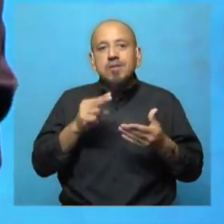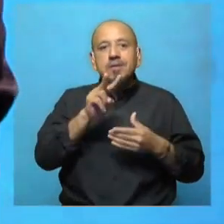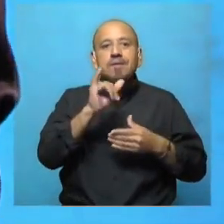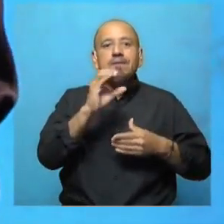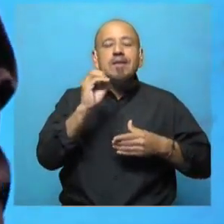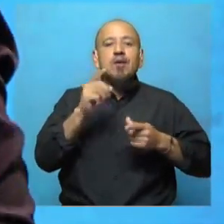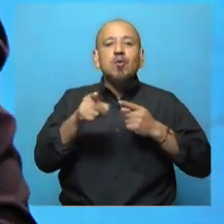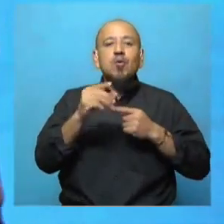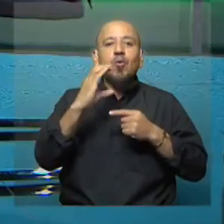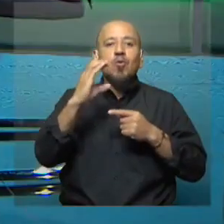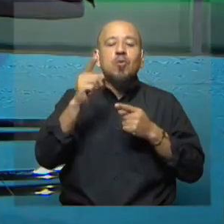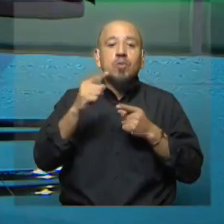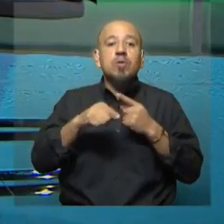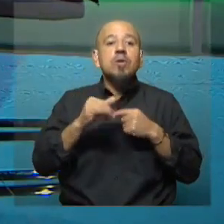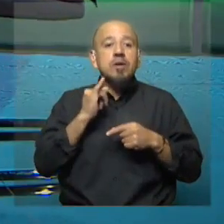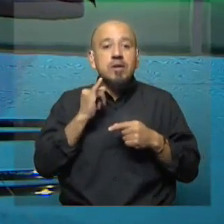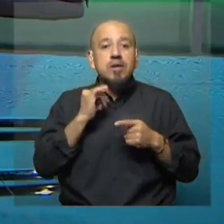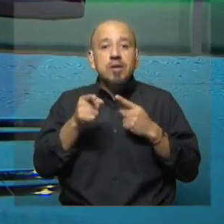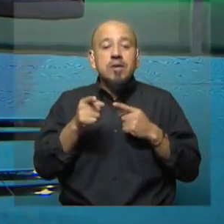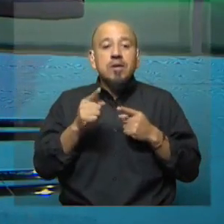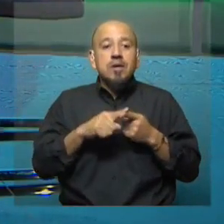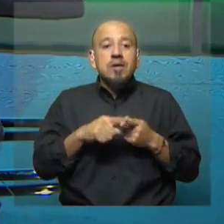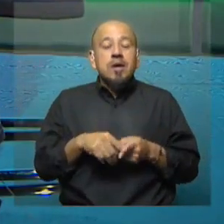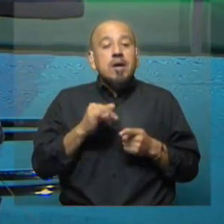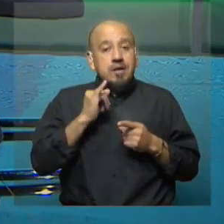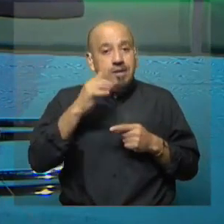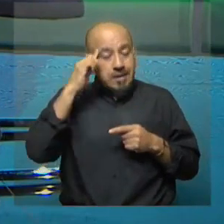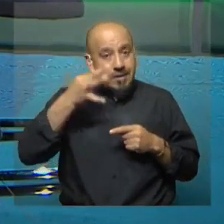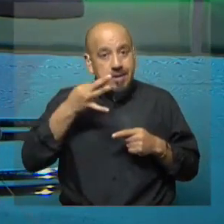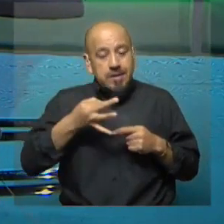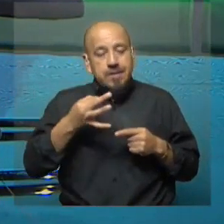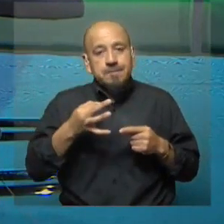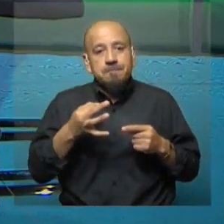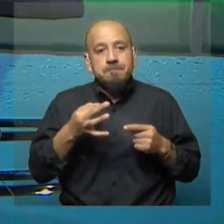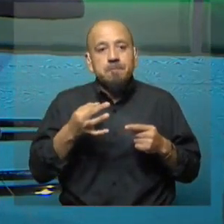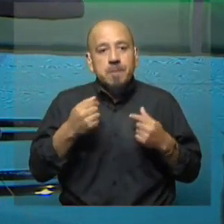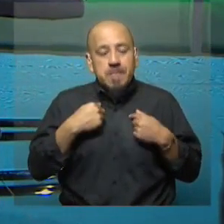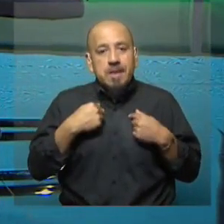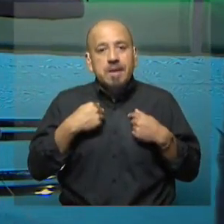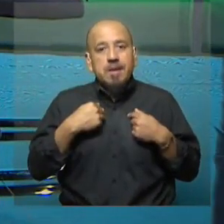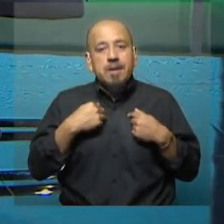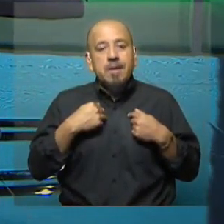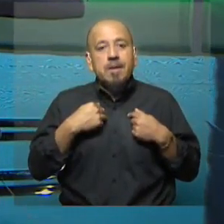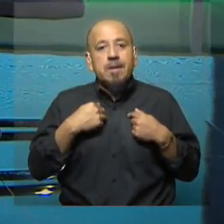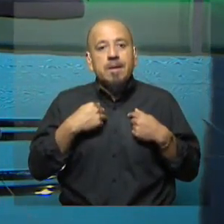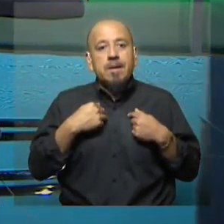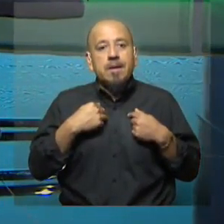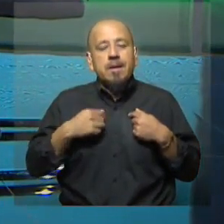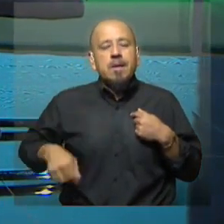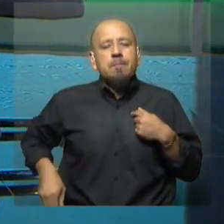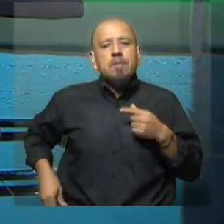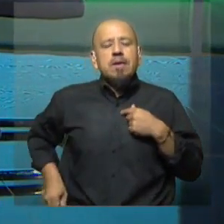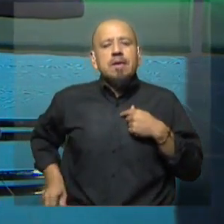con un vínculo muy cercano en realidad mi familia como que le des una